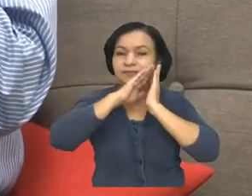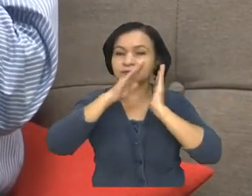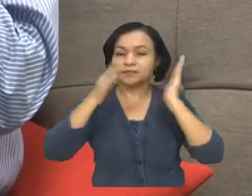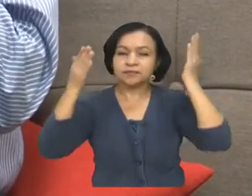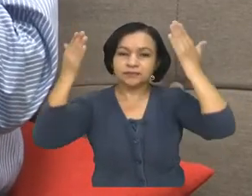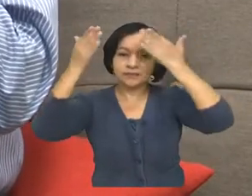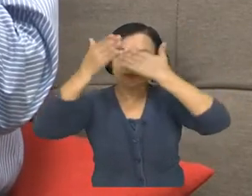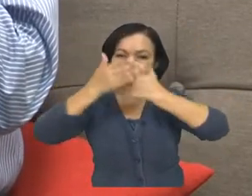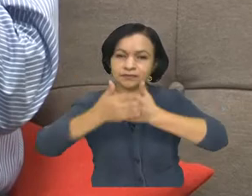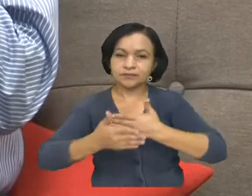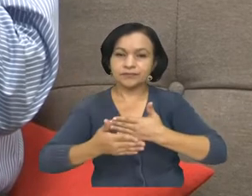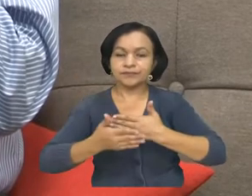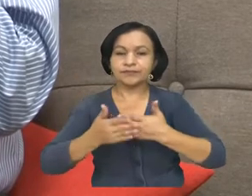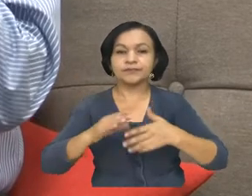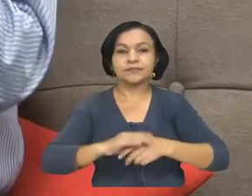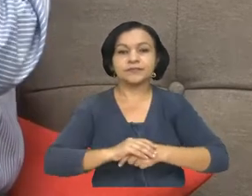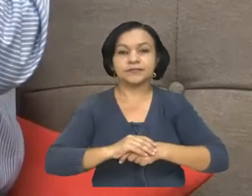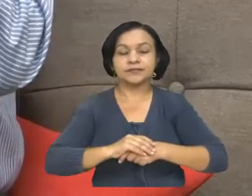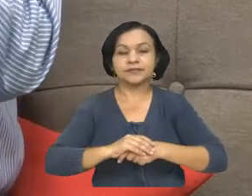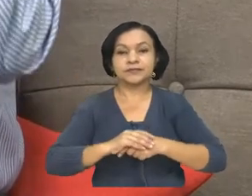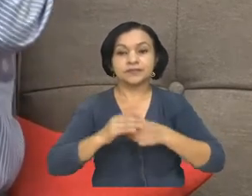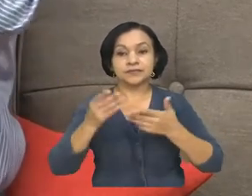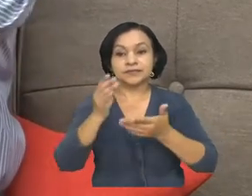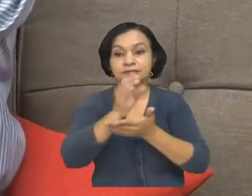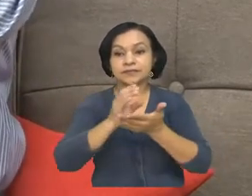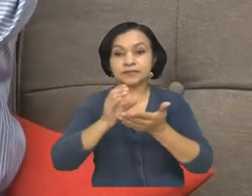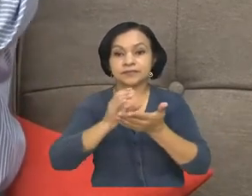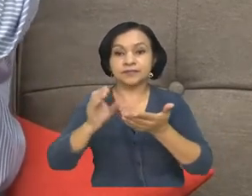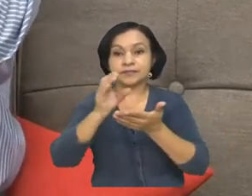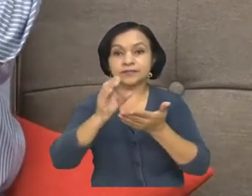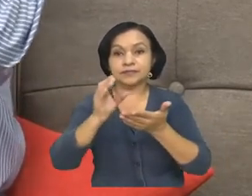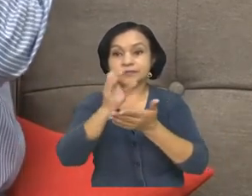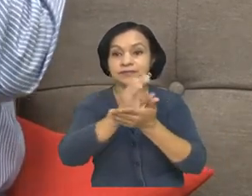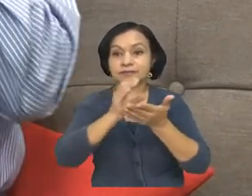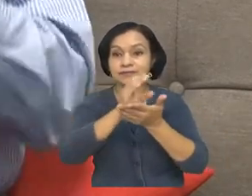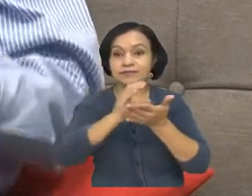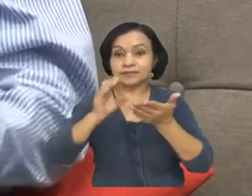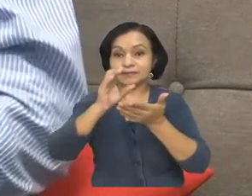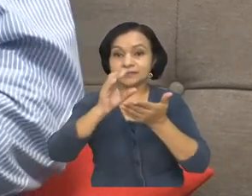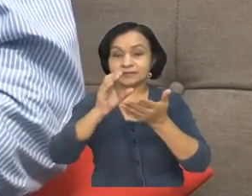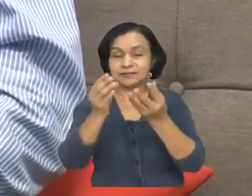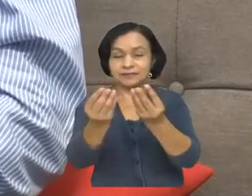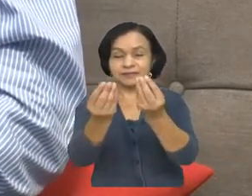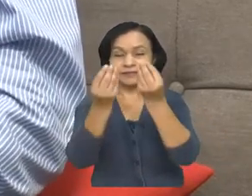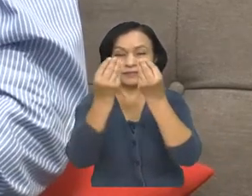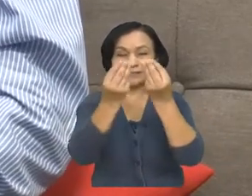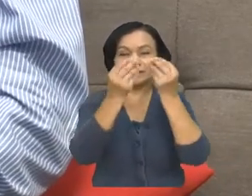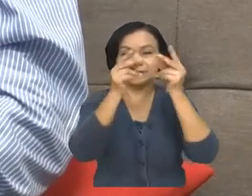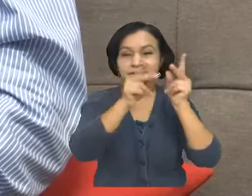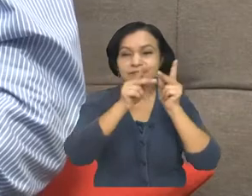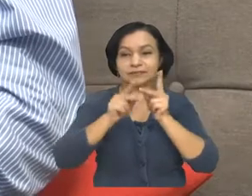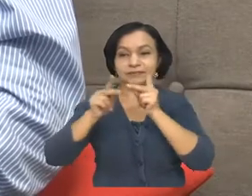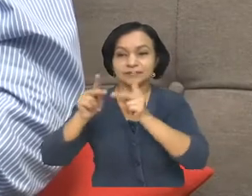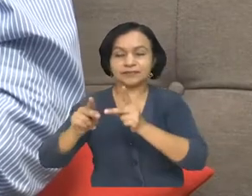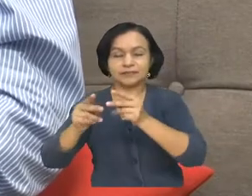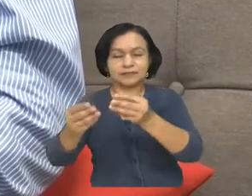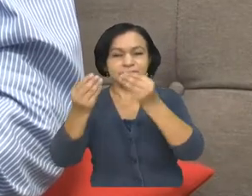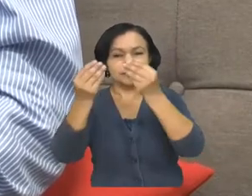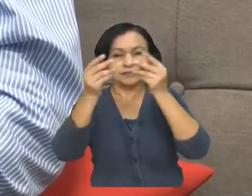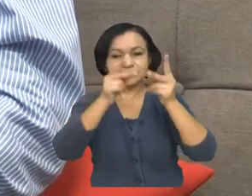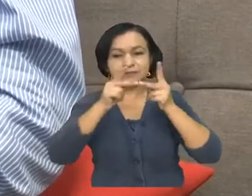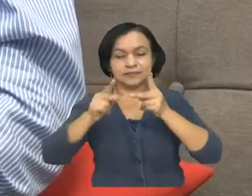pues, y es en el colegio Salesiano. Vos te imaginas ese colegio hasta la pata de gente, o sea, llenísimo